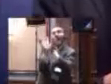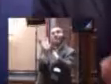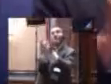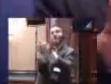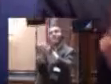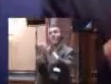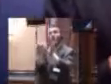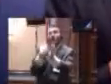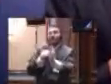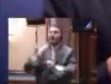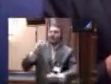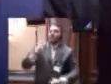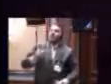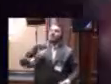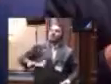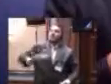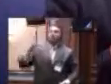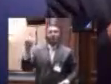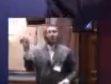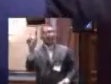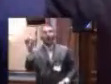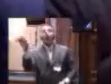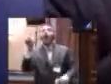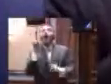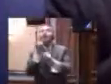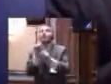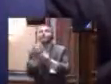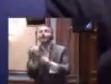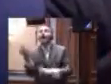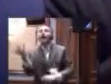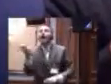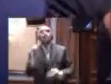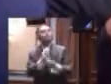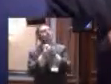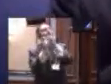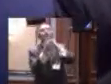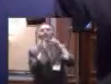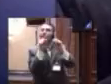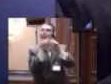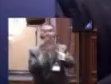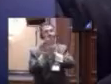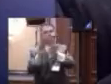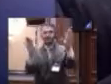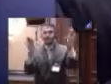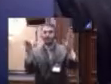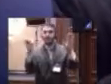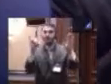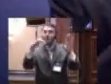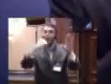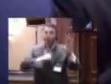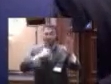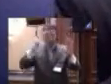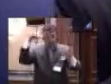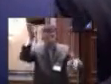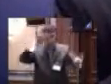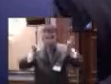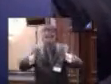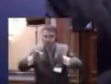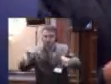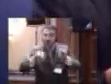una manera diferente, lo han hecho en lo fundamental de manera pacífica, y lo han